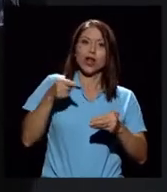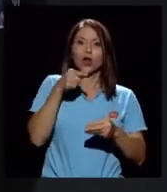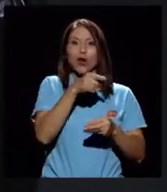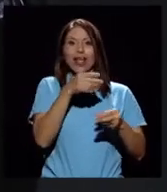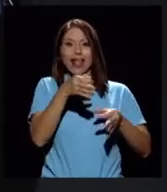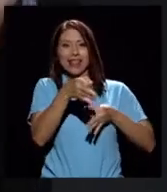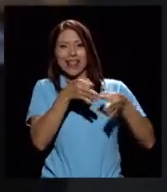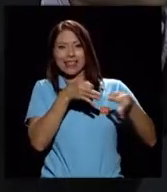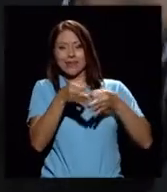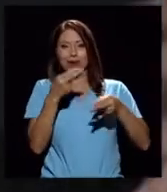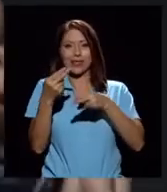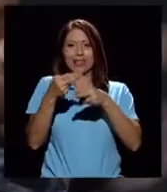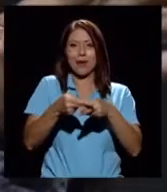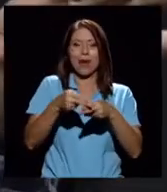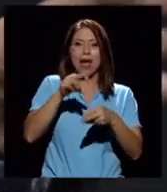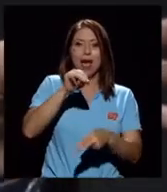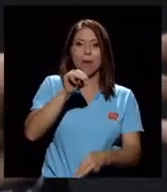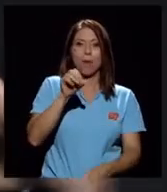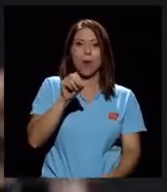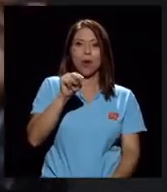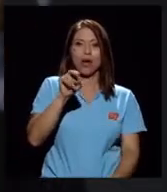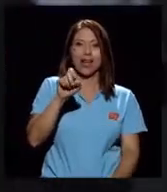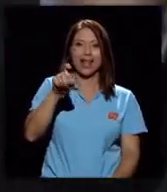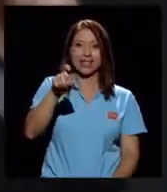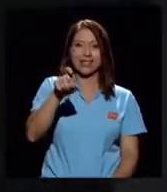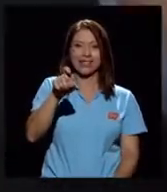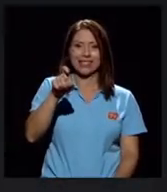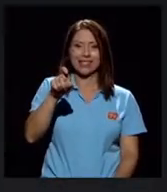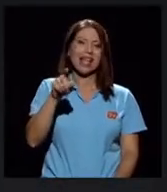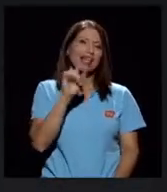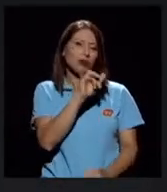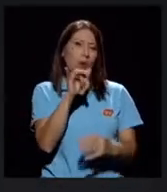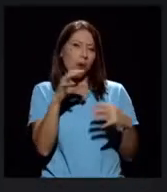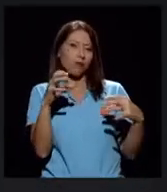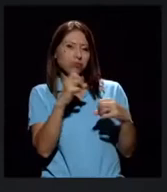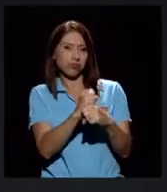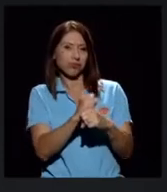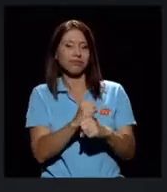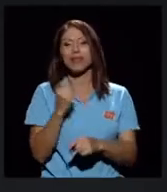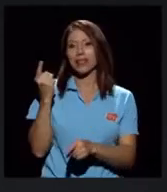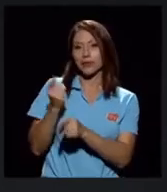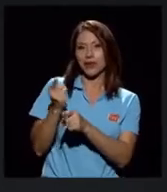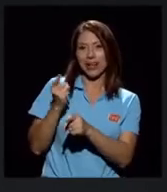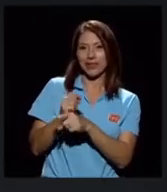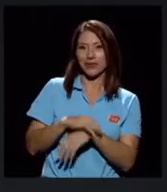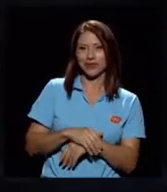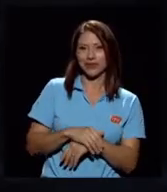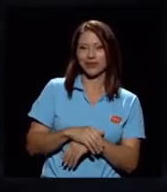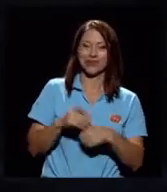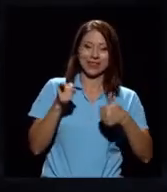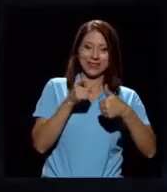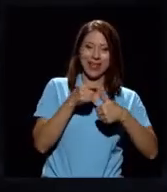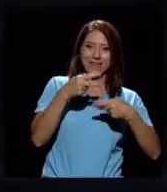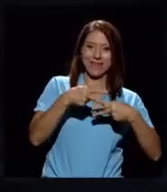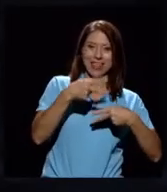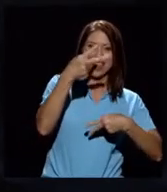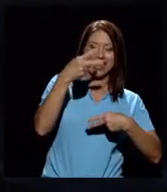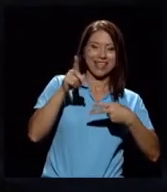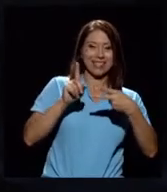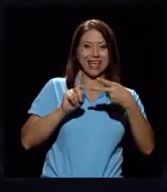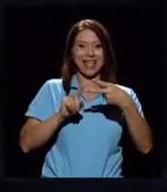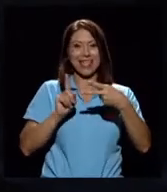llama el monex no es no es muy exacto pero eso es más o menos el eje es correcto esa ventanilla y este